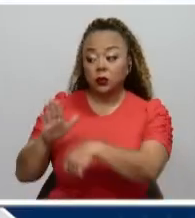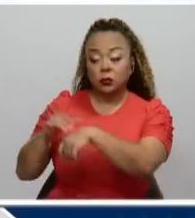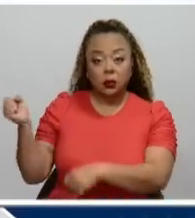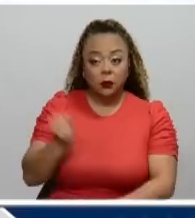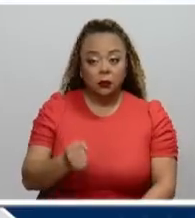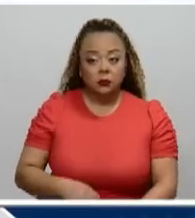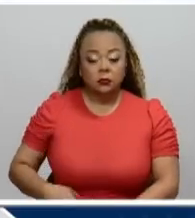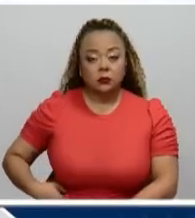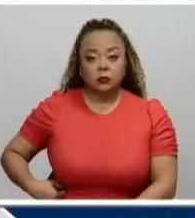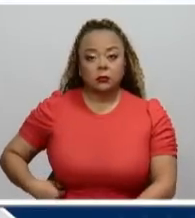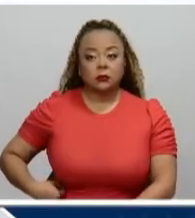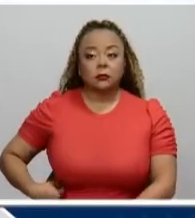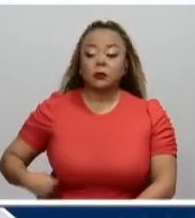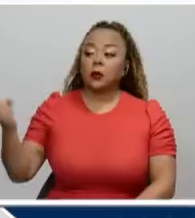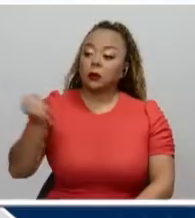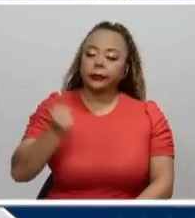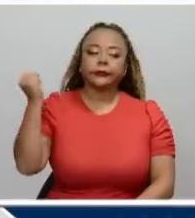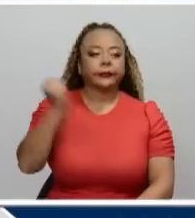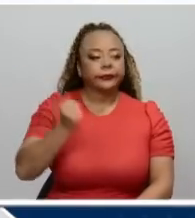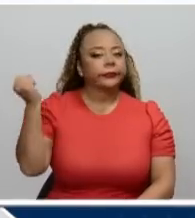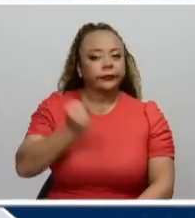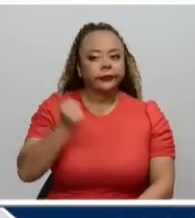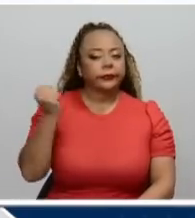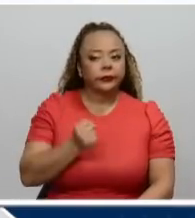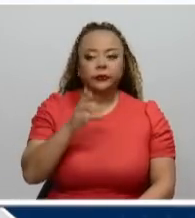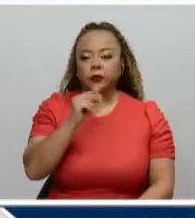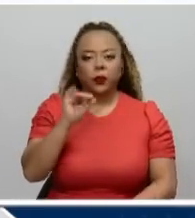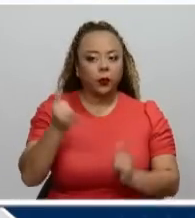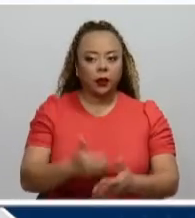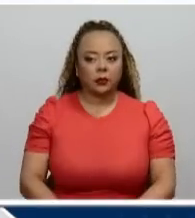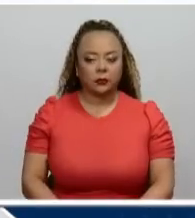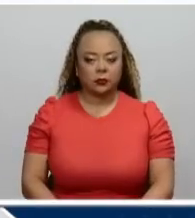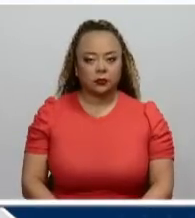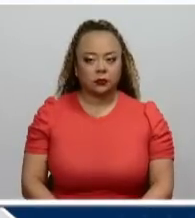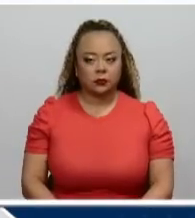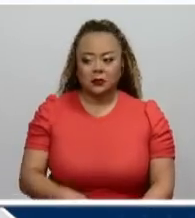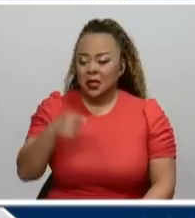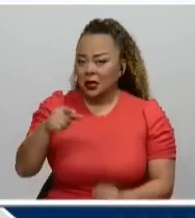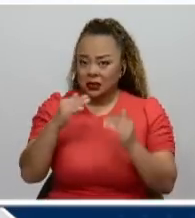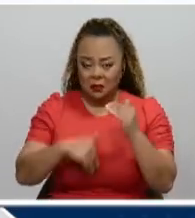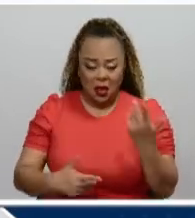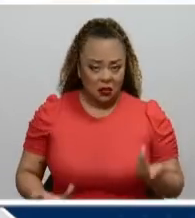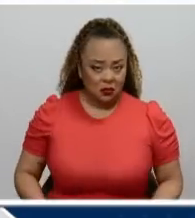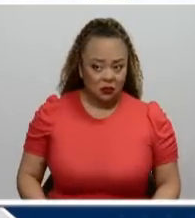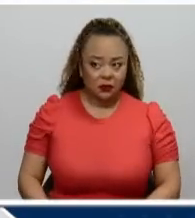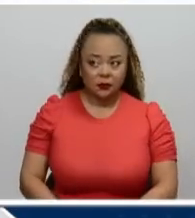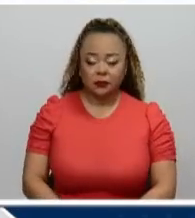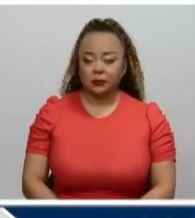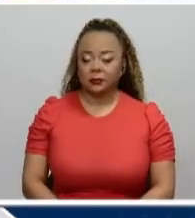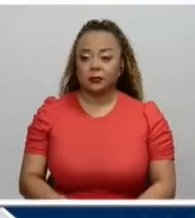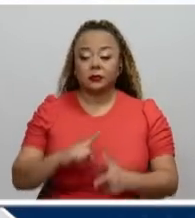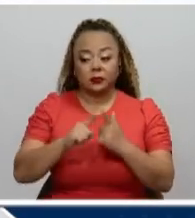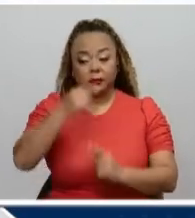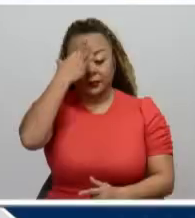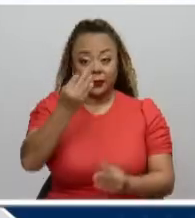y el problema es que lo llaman y lo llaman y lo llaman y lo llaman y no los ponen y en esta menos verdad y no lo ponen Entonces si